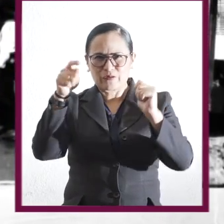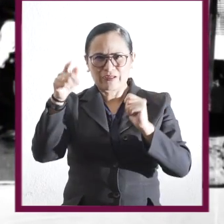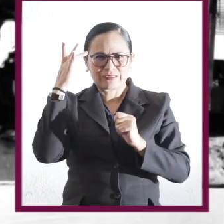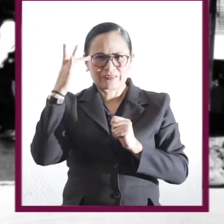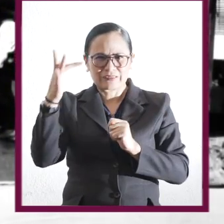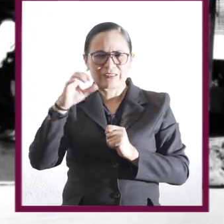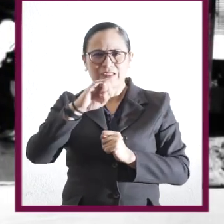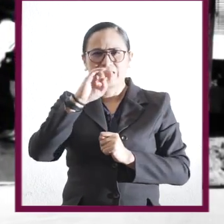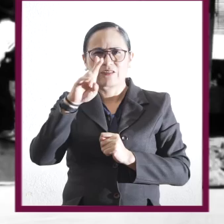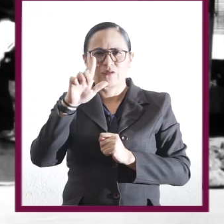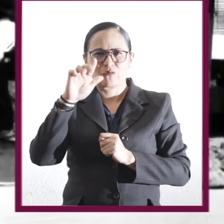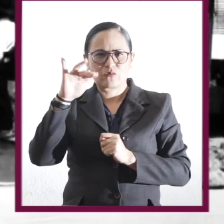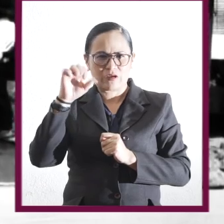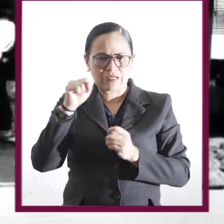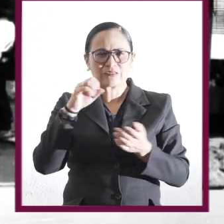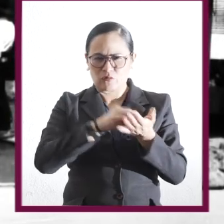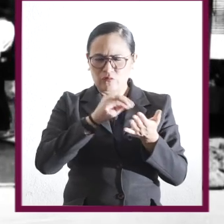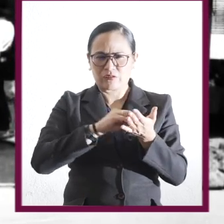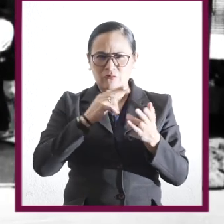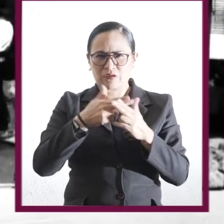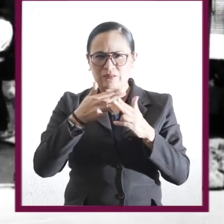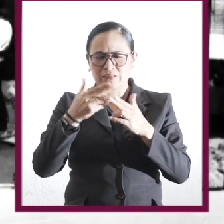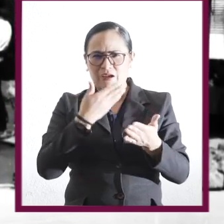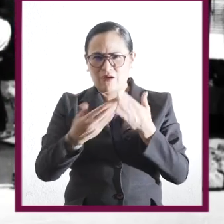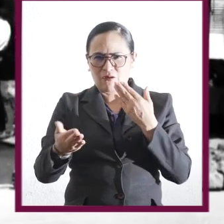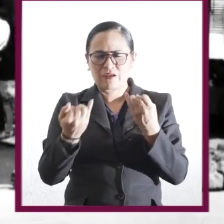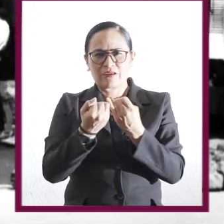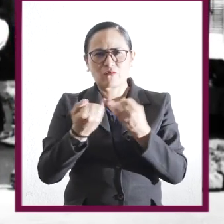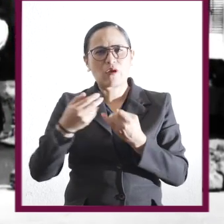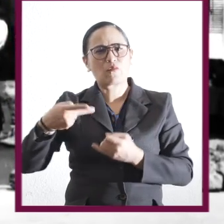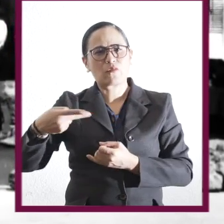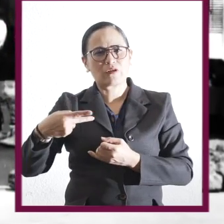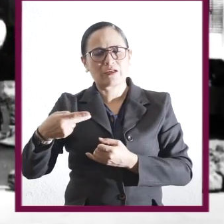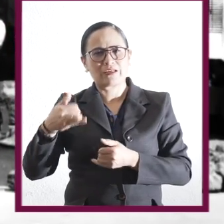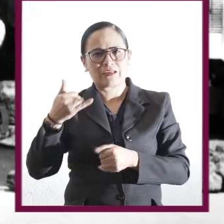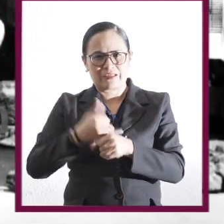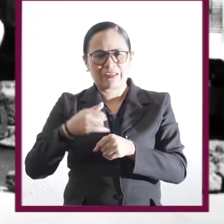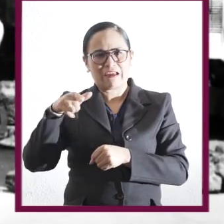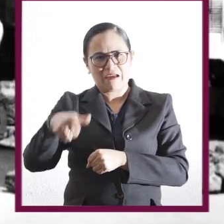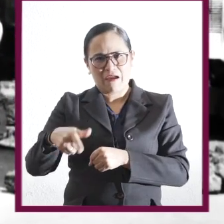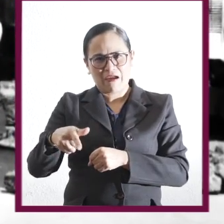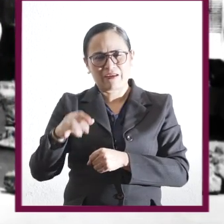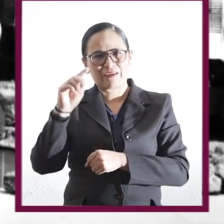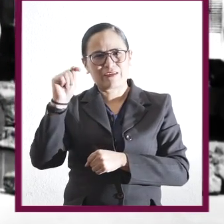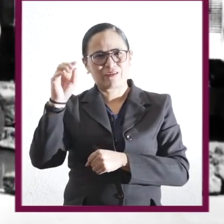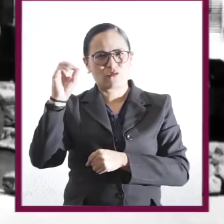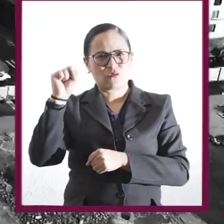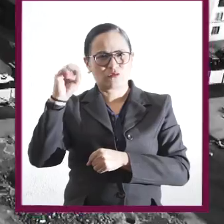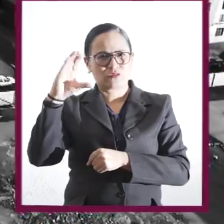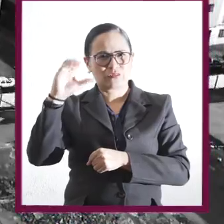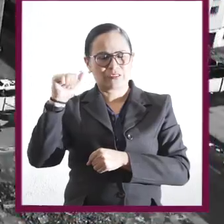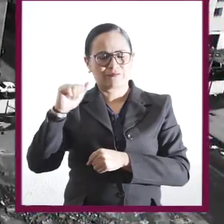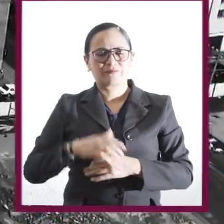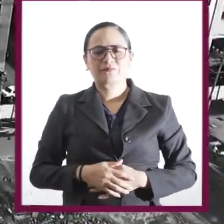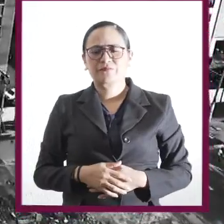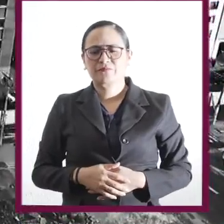de San Lucas, que continúa en pie, y la fachada de una pulquería que se llamaba La Tosca.